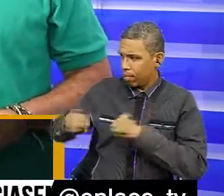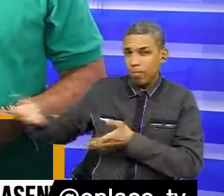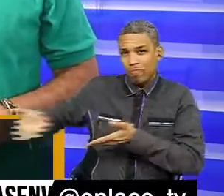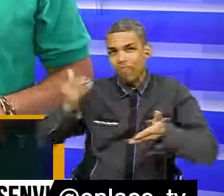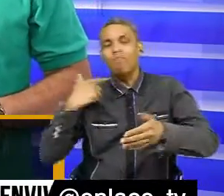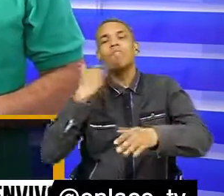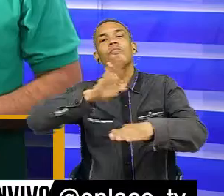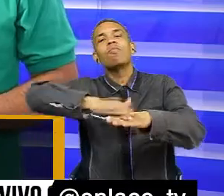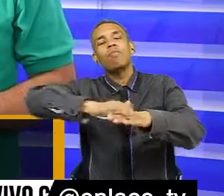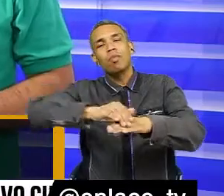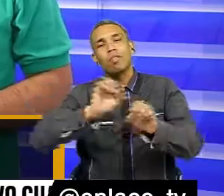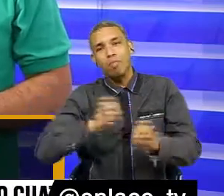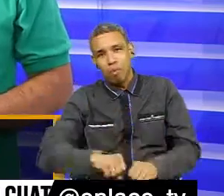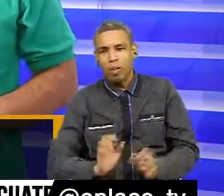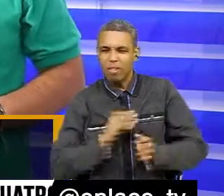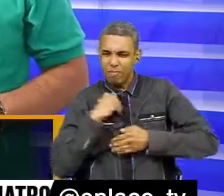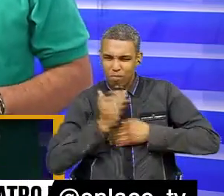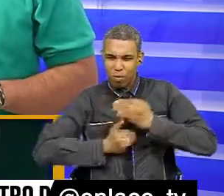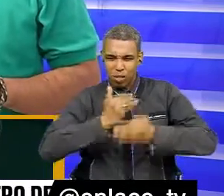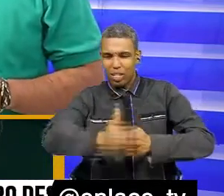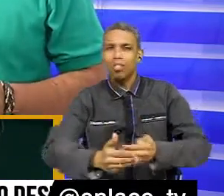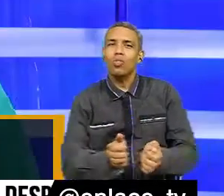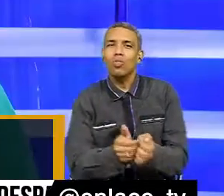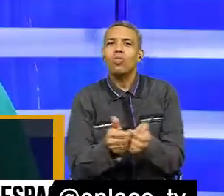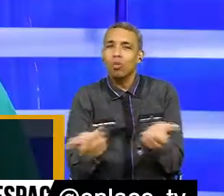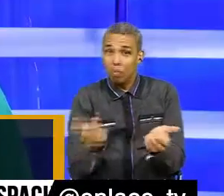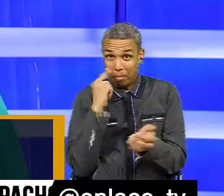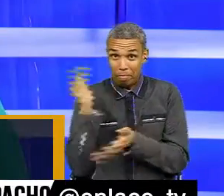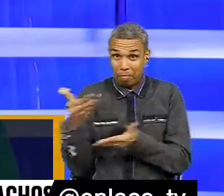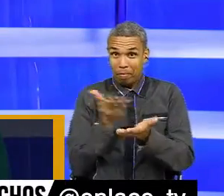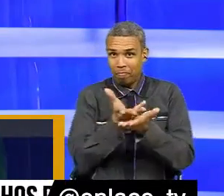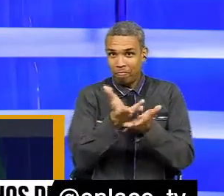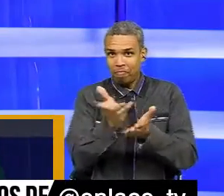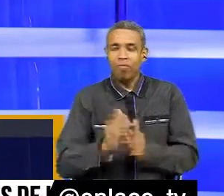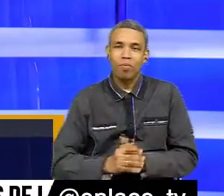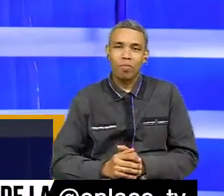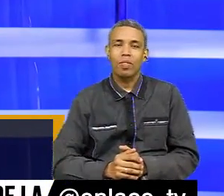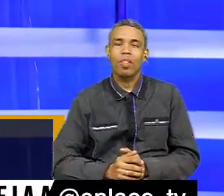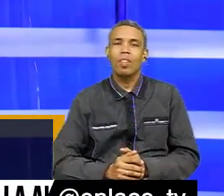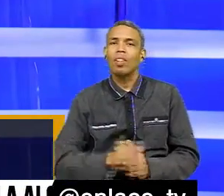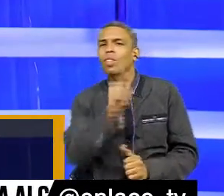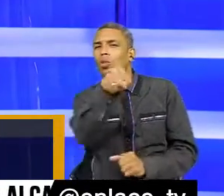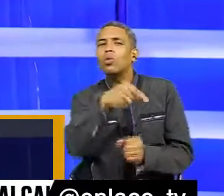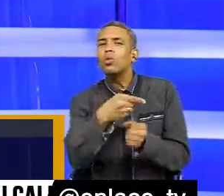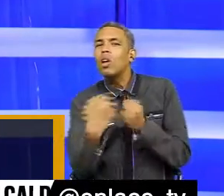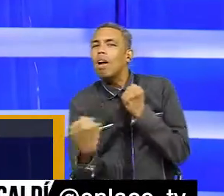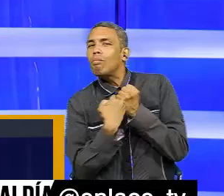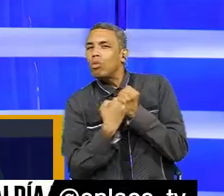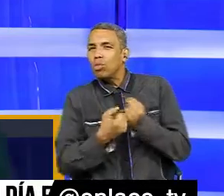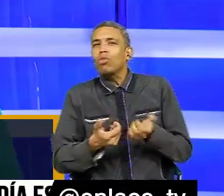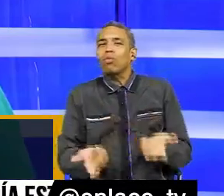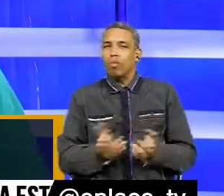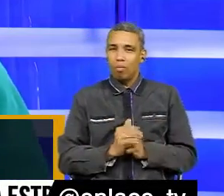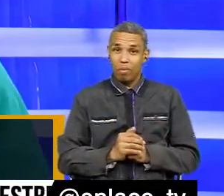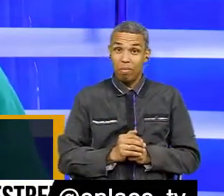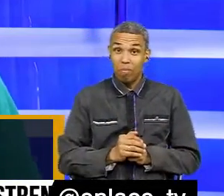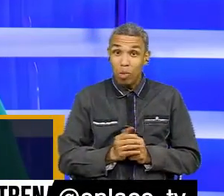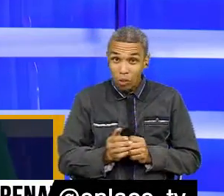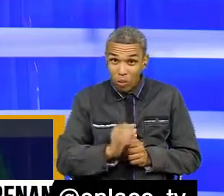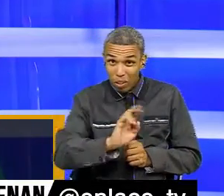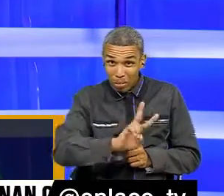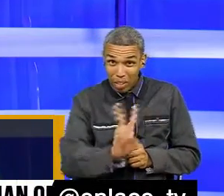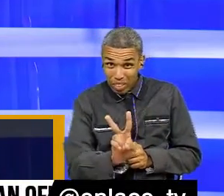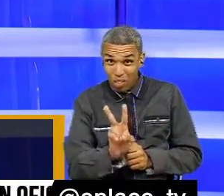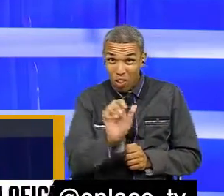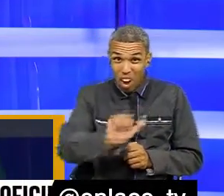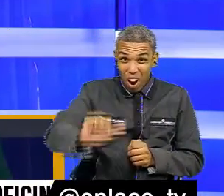también sigan en este proceso, ¿no? Bueno, la comunidad barranqueña lo que nos puede es apoyar en el marco del festival que se va a llevar del 22 al 25 de